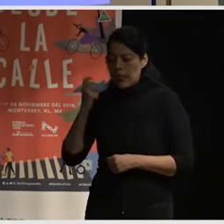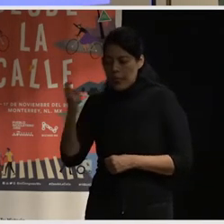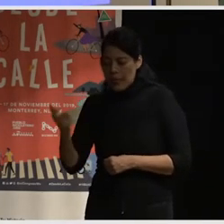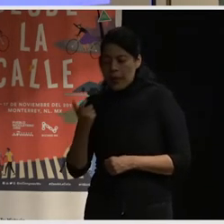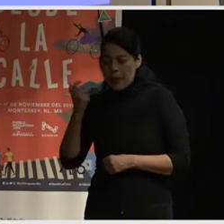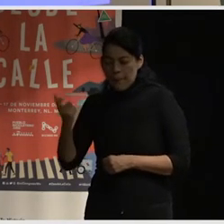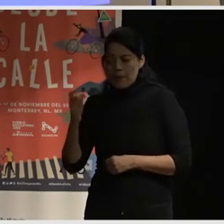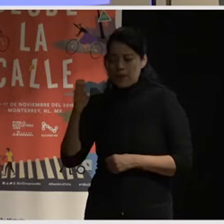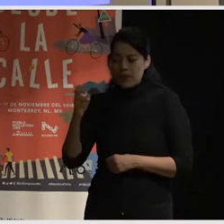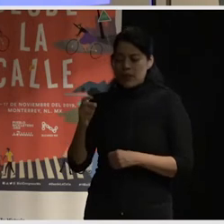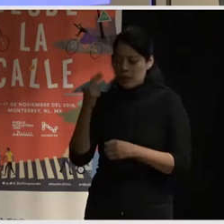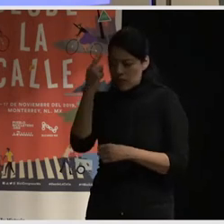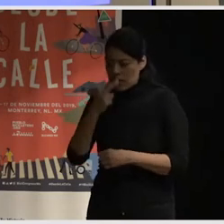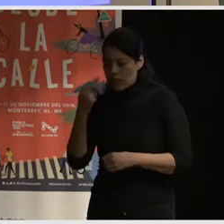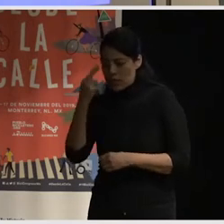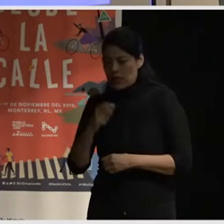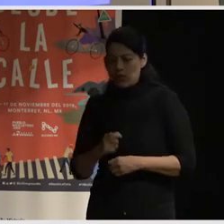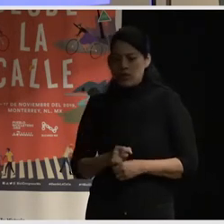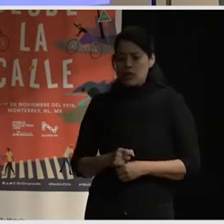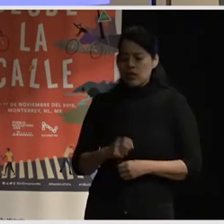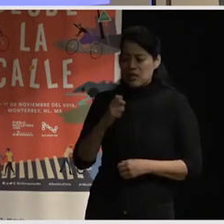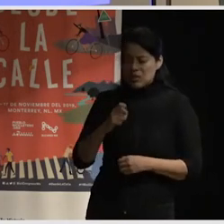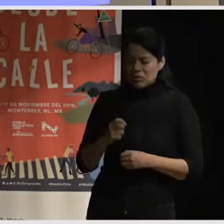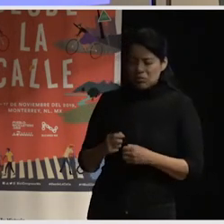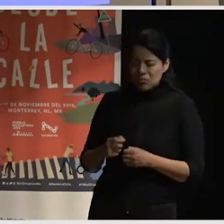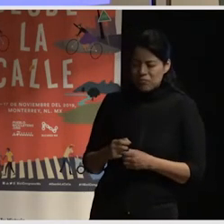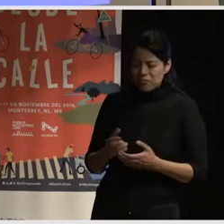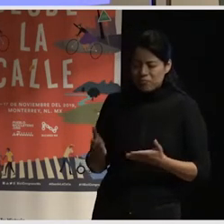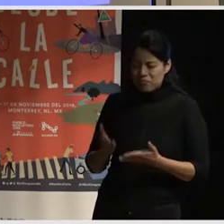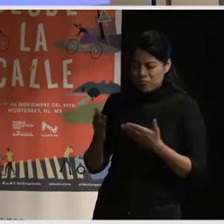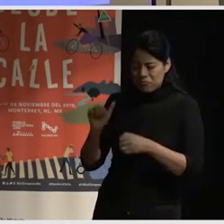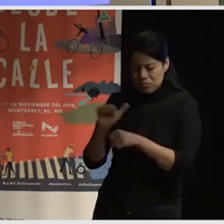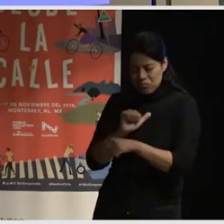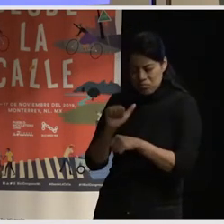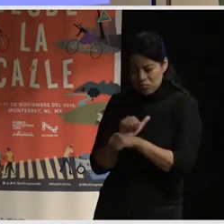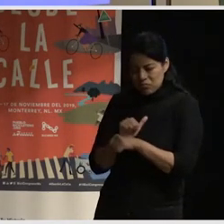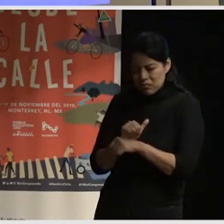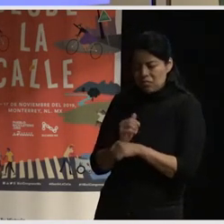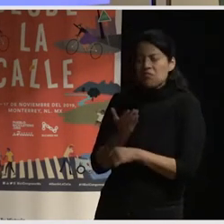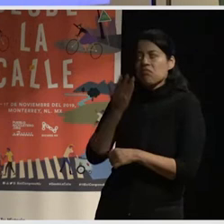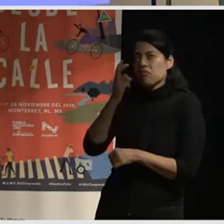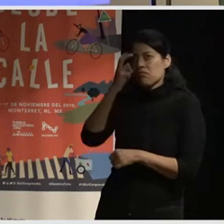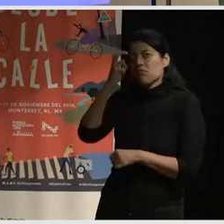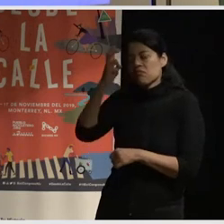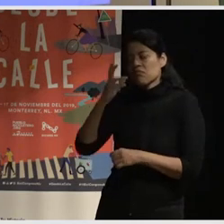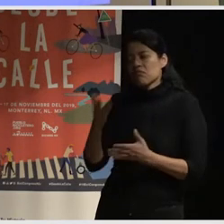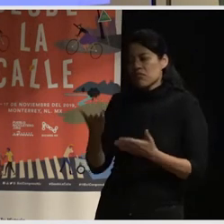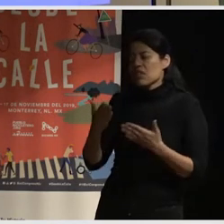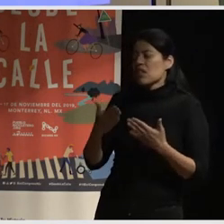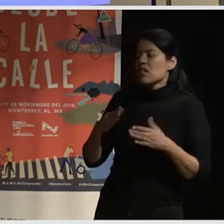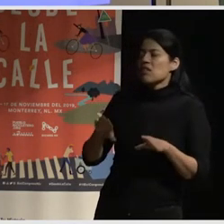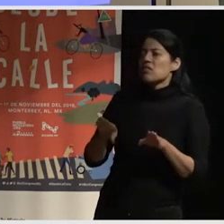completamente incentiva la compra incentiva el tener un auto es aspiracional ya se habló mucho es